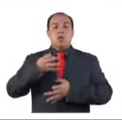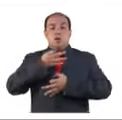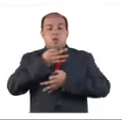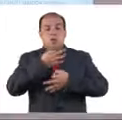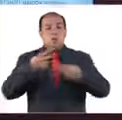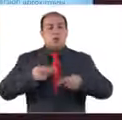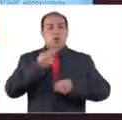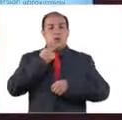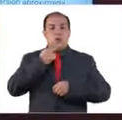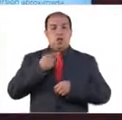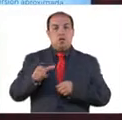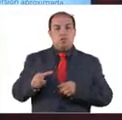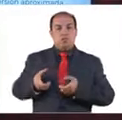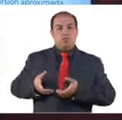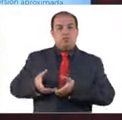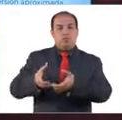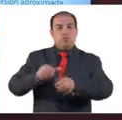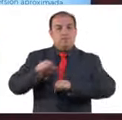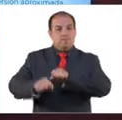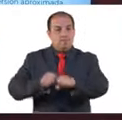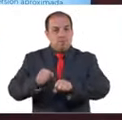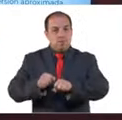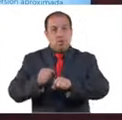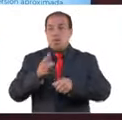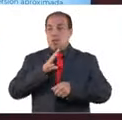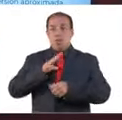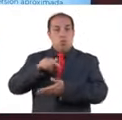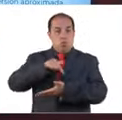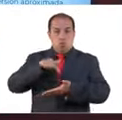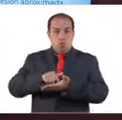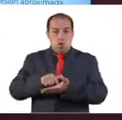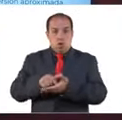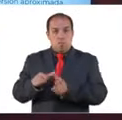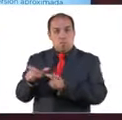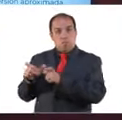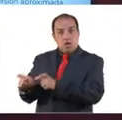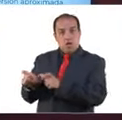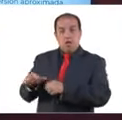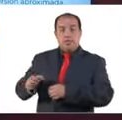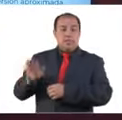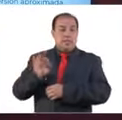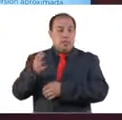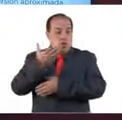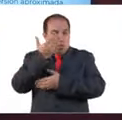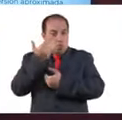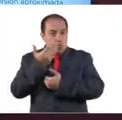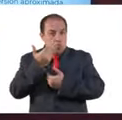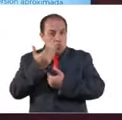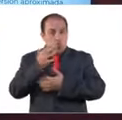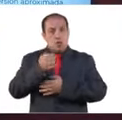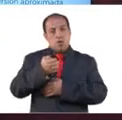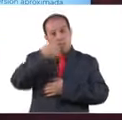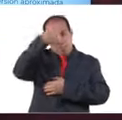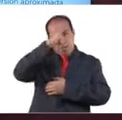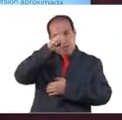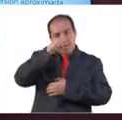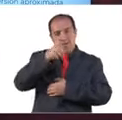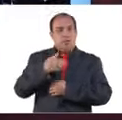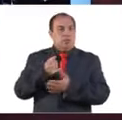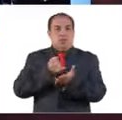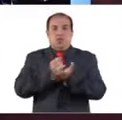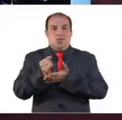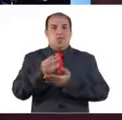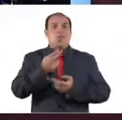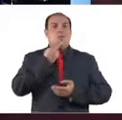usuarios que cuando no tienen un espacio resguardado, tal vez no tienen la experiencia o no se atreven aún a usar la bicicleta sobre las calles. La que